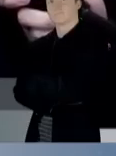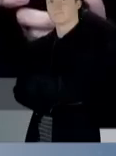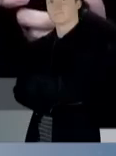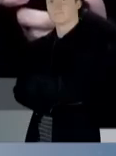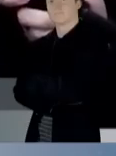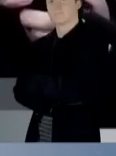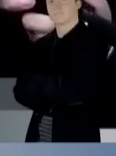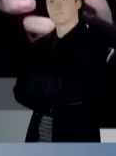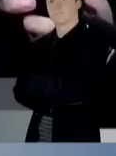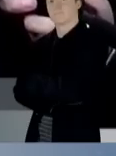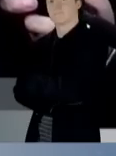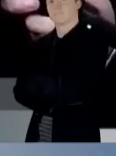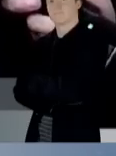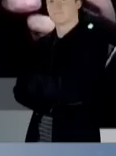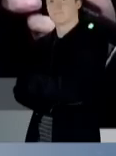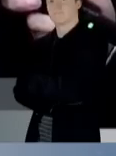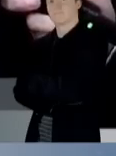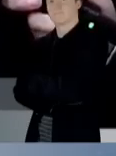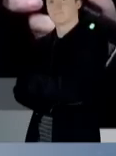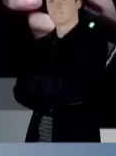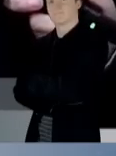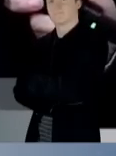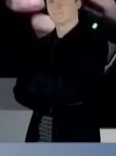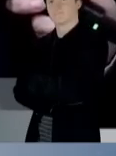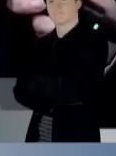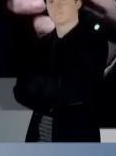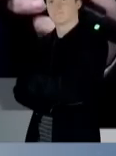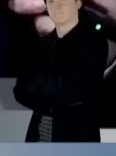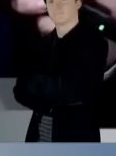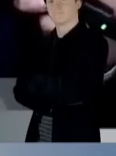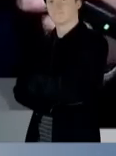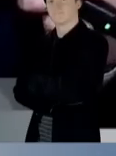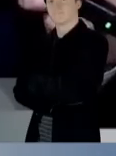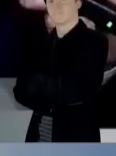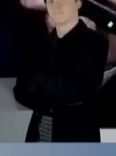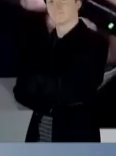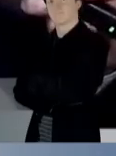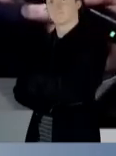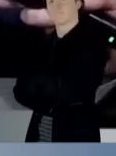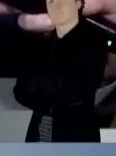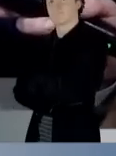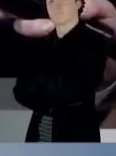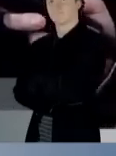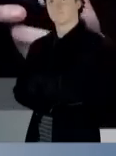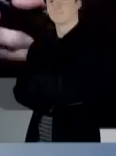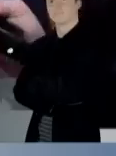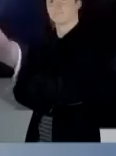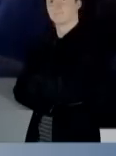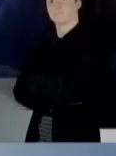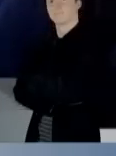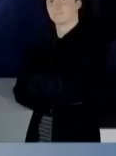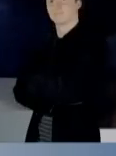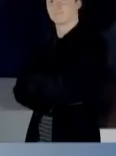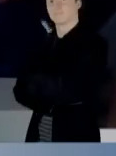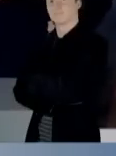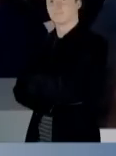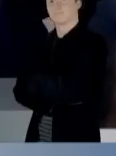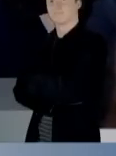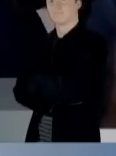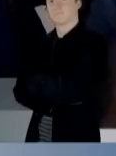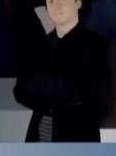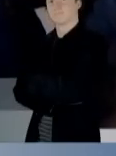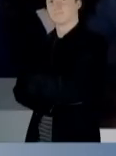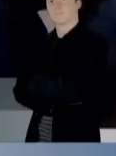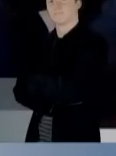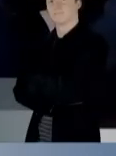él caerle bien caerle mal criticar su trayectoria pero también hay que decir que sin el juez garzón no habría juicio no habría habido